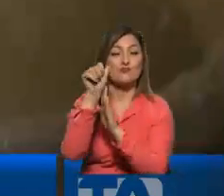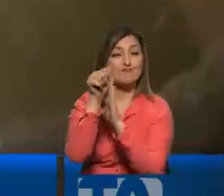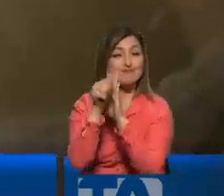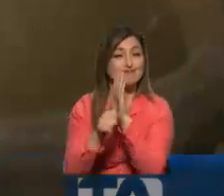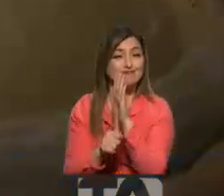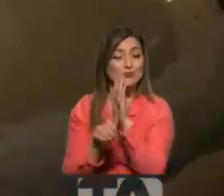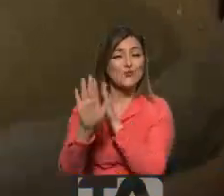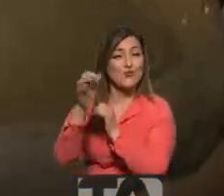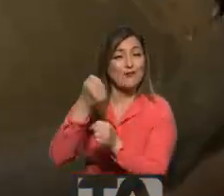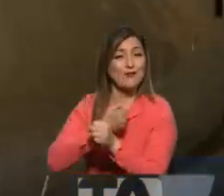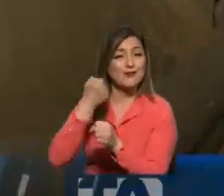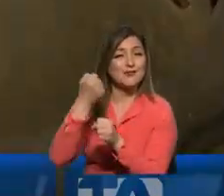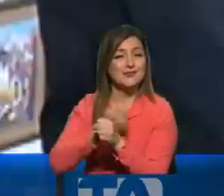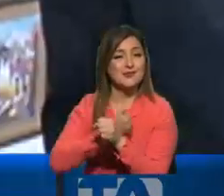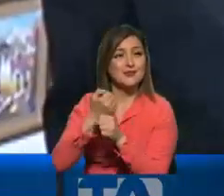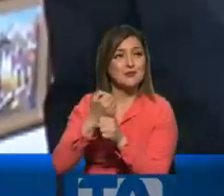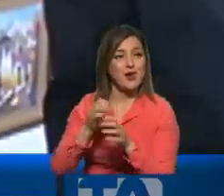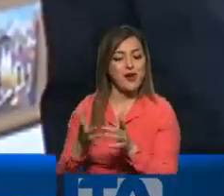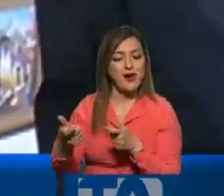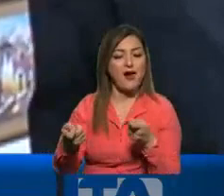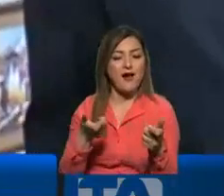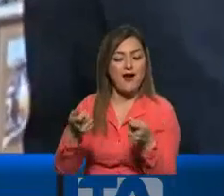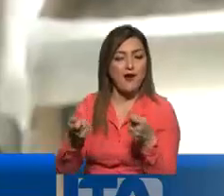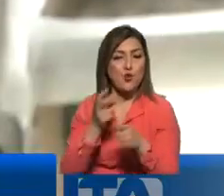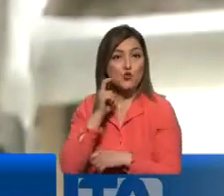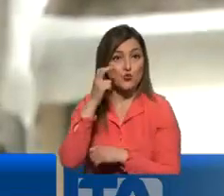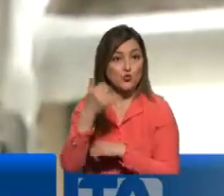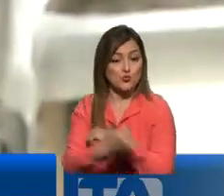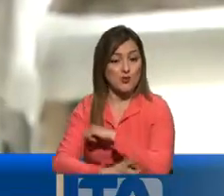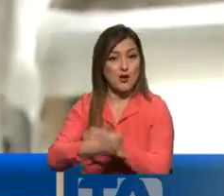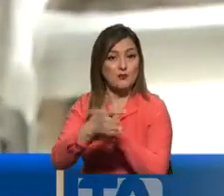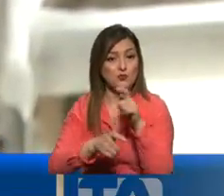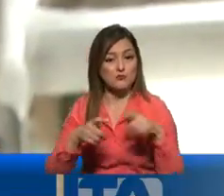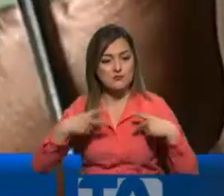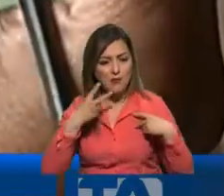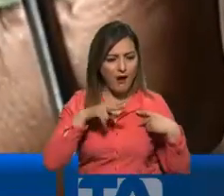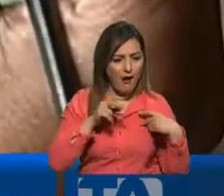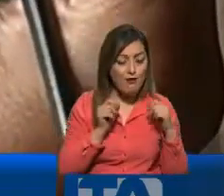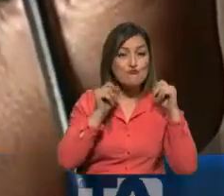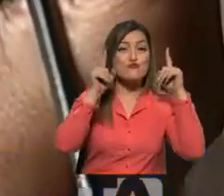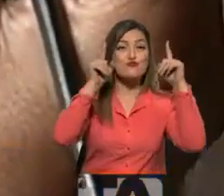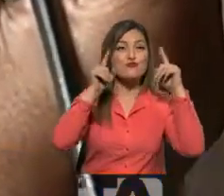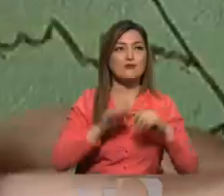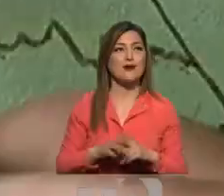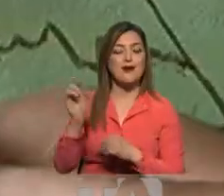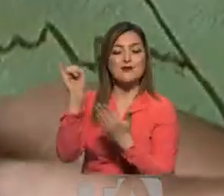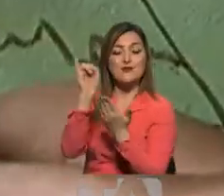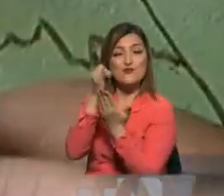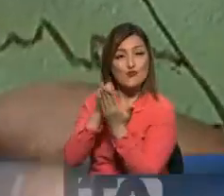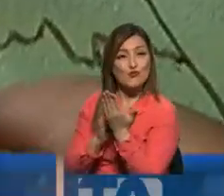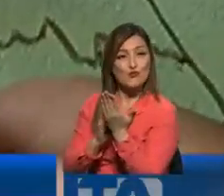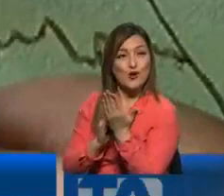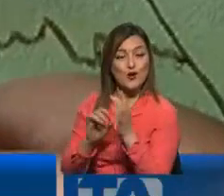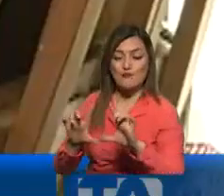artistas que realizan su trabajo, el cual es admirado por turistas y habitantes de la zona. Alfredo Toaquiza pinta cuadros, tiene